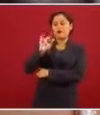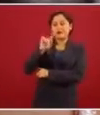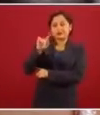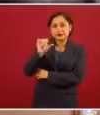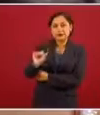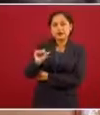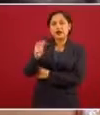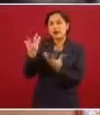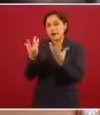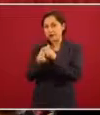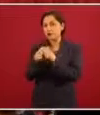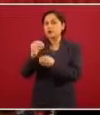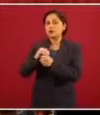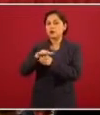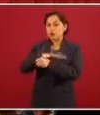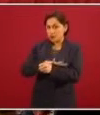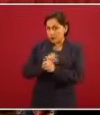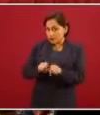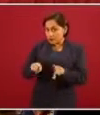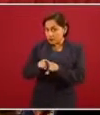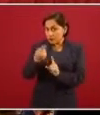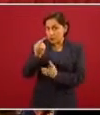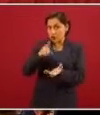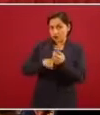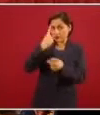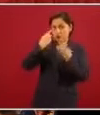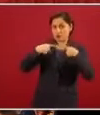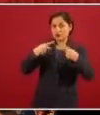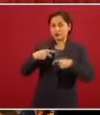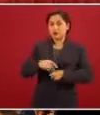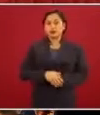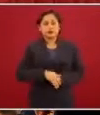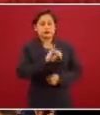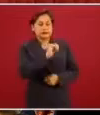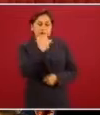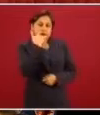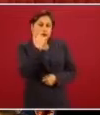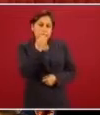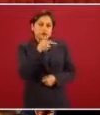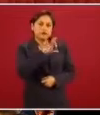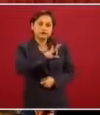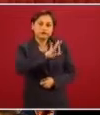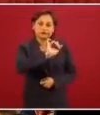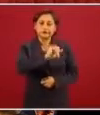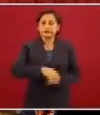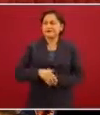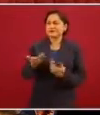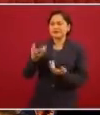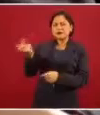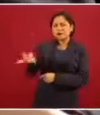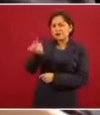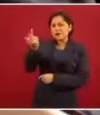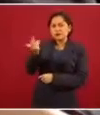misma persona. Puede, es raro, es casi extraordinario que eso ocurra, pero puede. ¿Y podríamos llegar a la situación